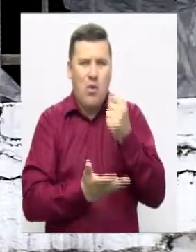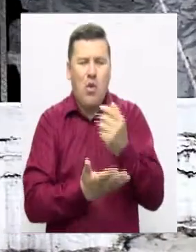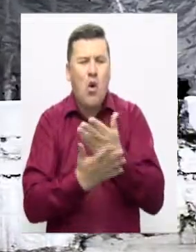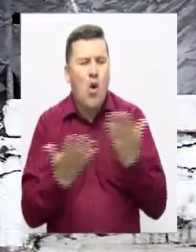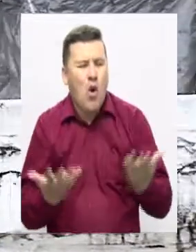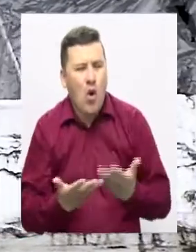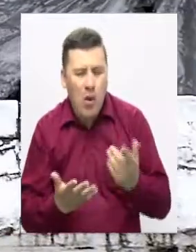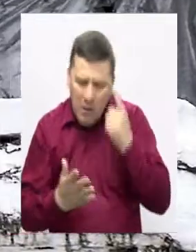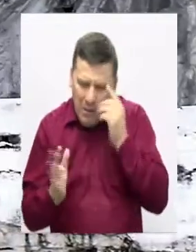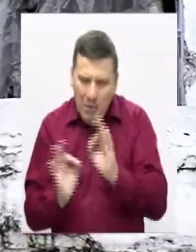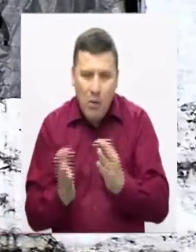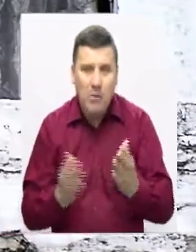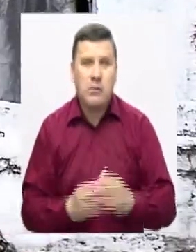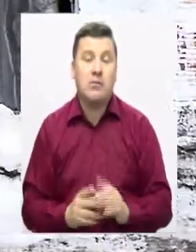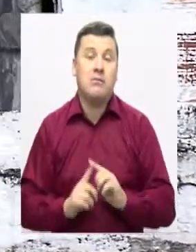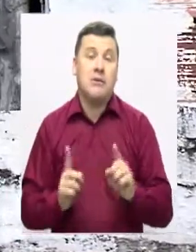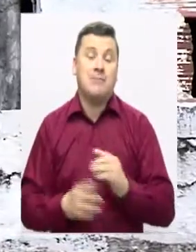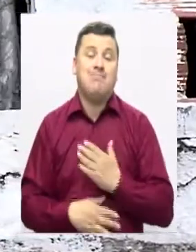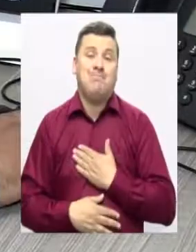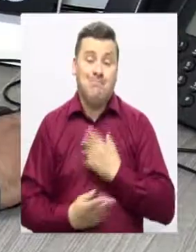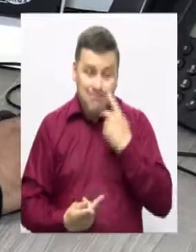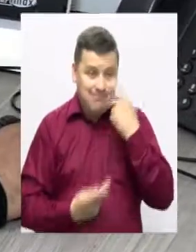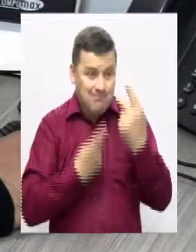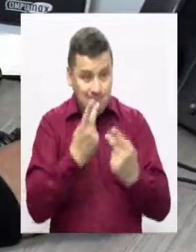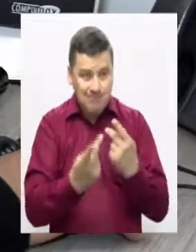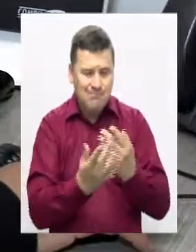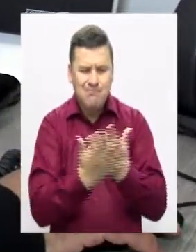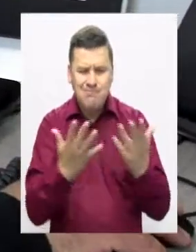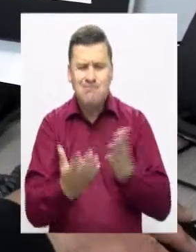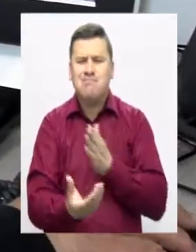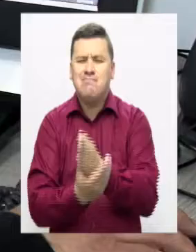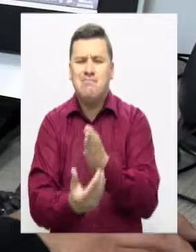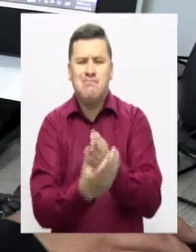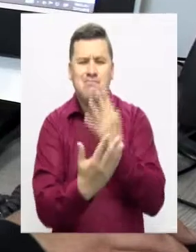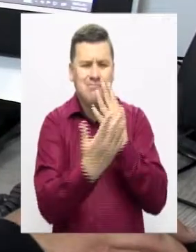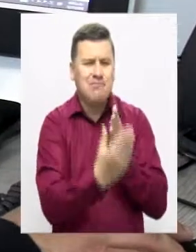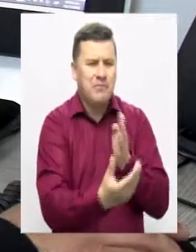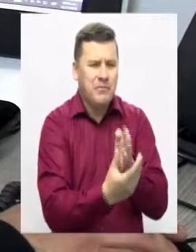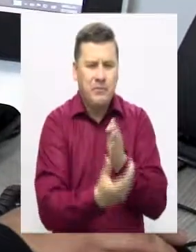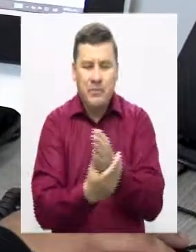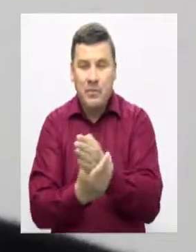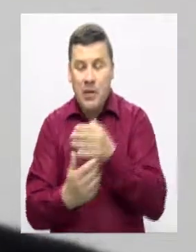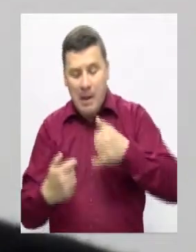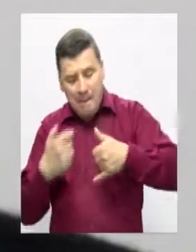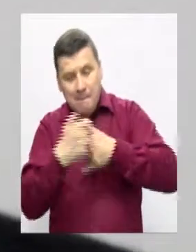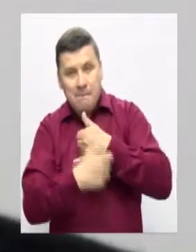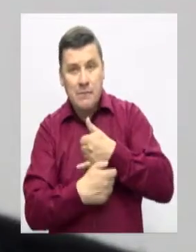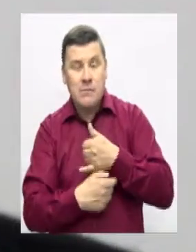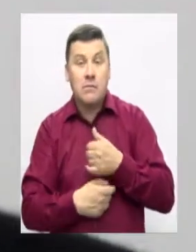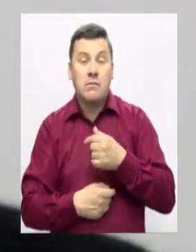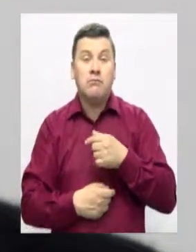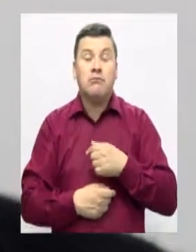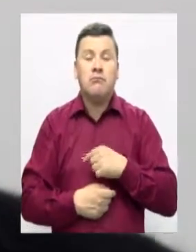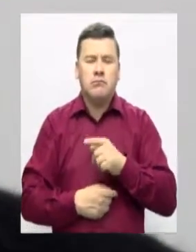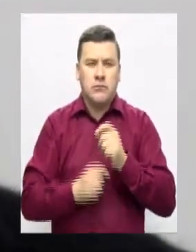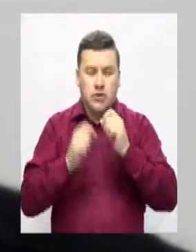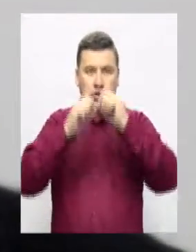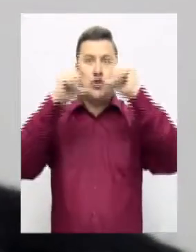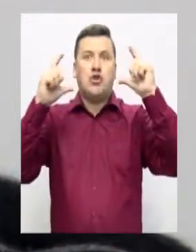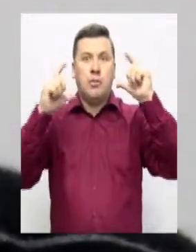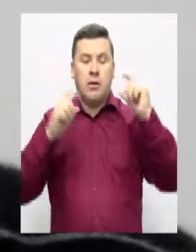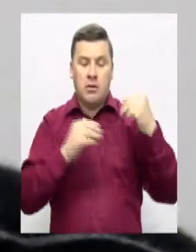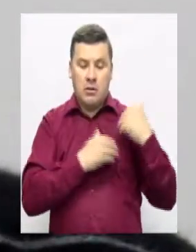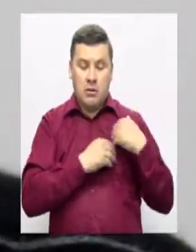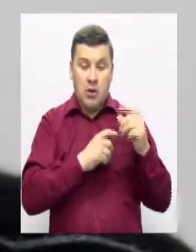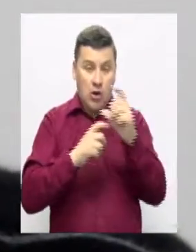o cómo se planeó eso. Pero a pesar de haber visitado una veintena de establecimientos carcelarios en el país, la capacidad de asombro del equipo de